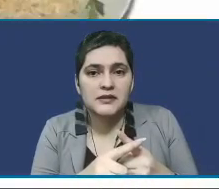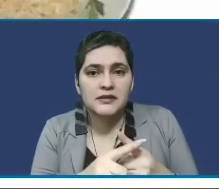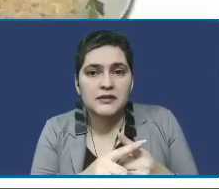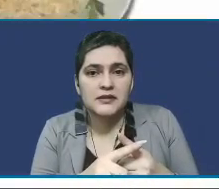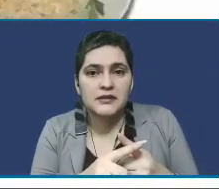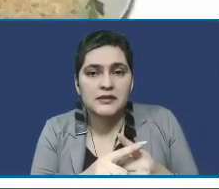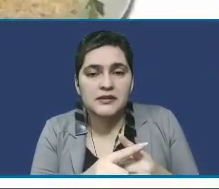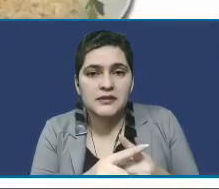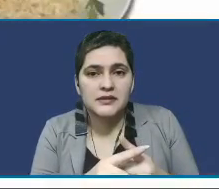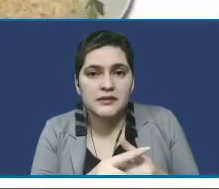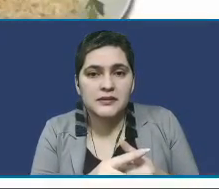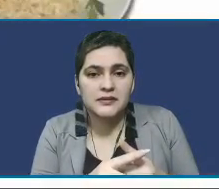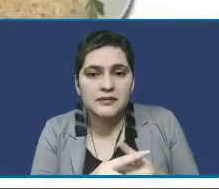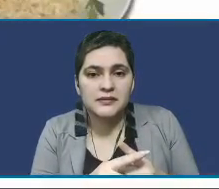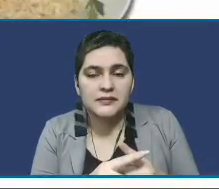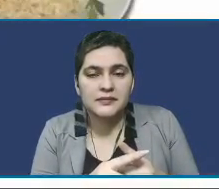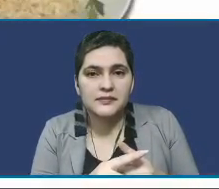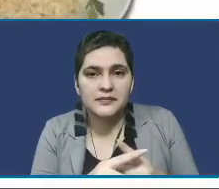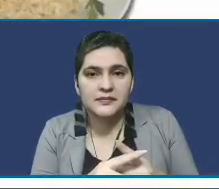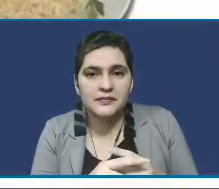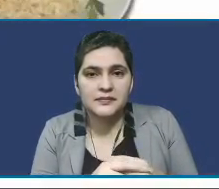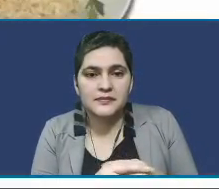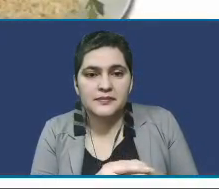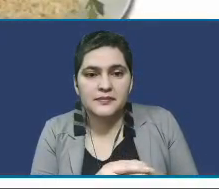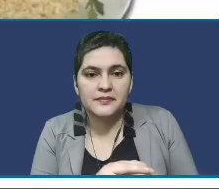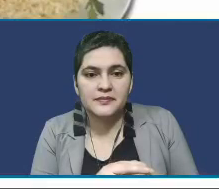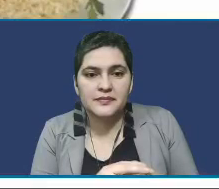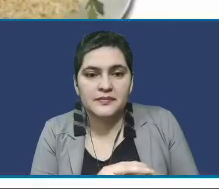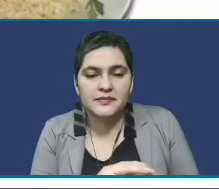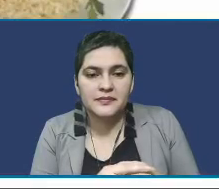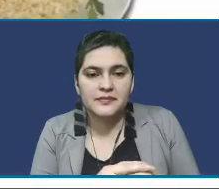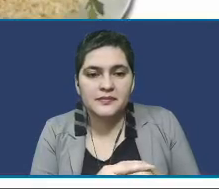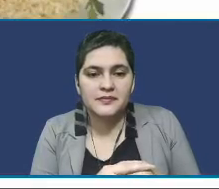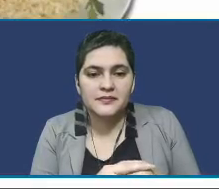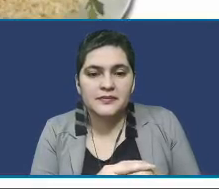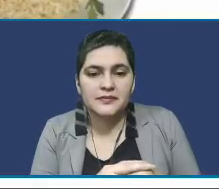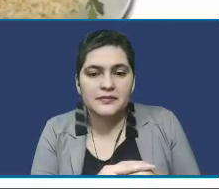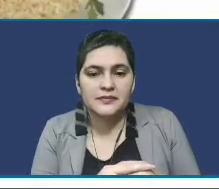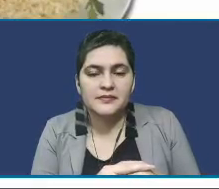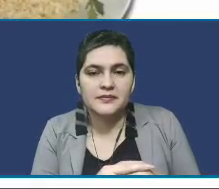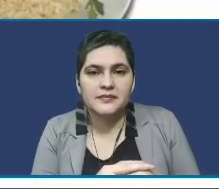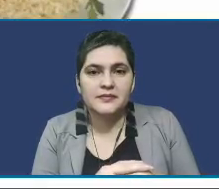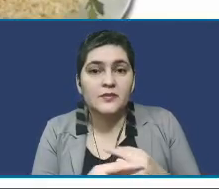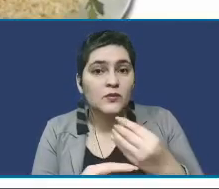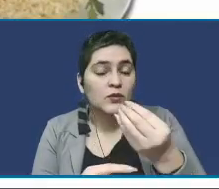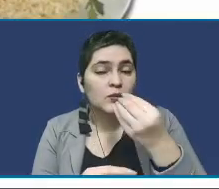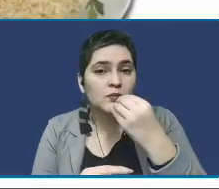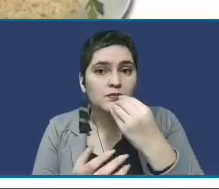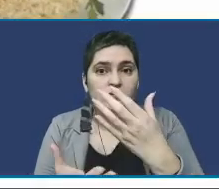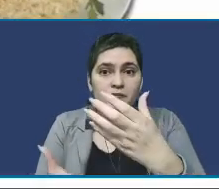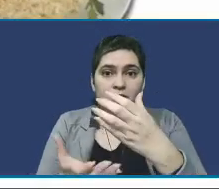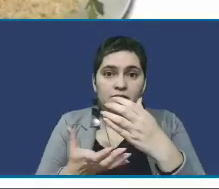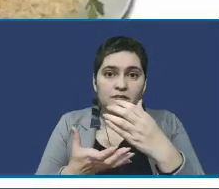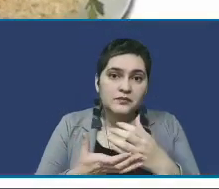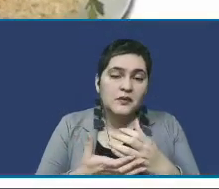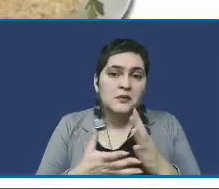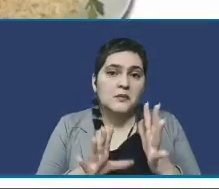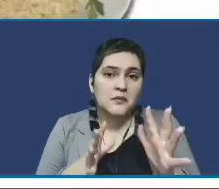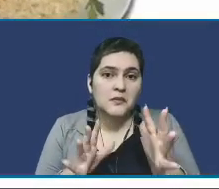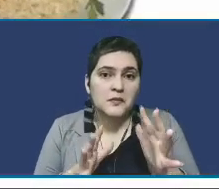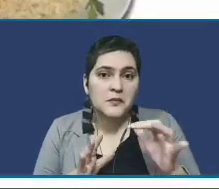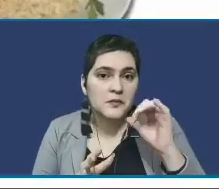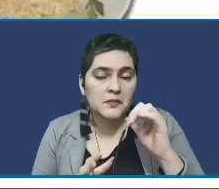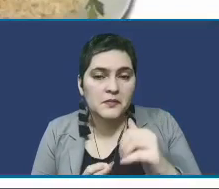Entonces, esta alimentación selectiva, que es lo que probablemente van a hablar mañana o pasado mañana, de cómo la vamos a manejar, va